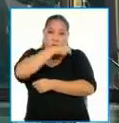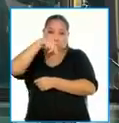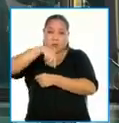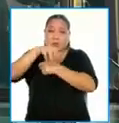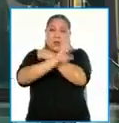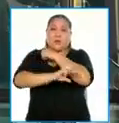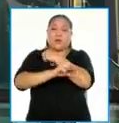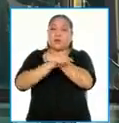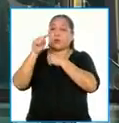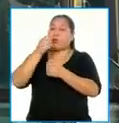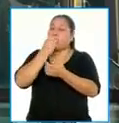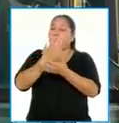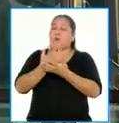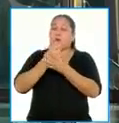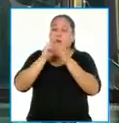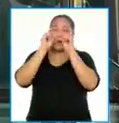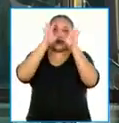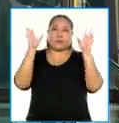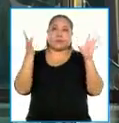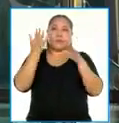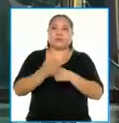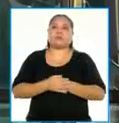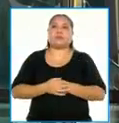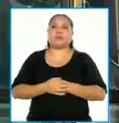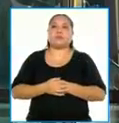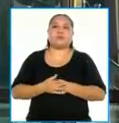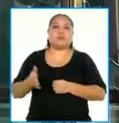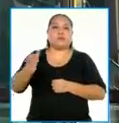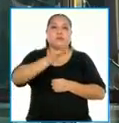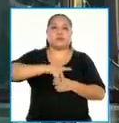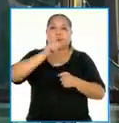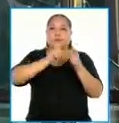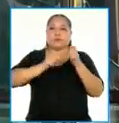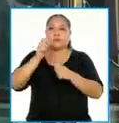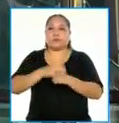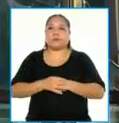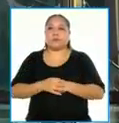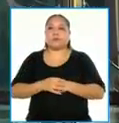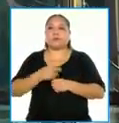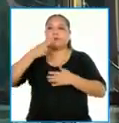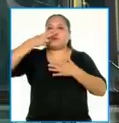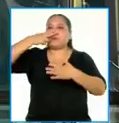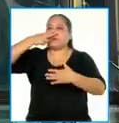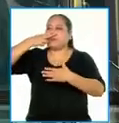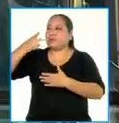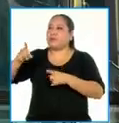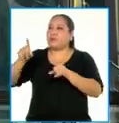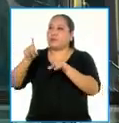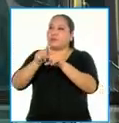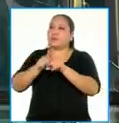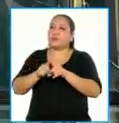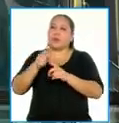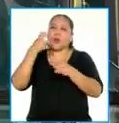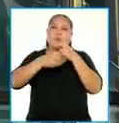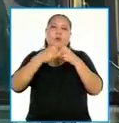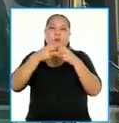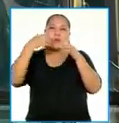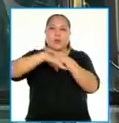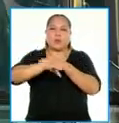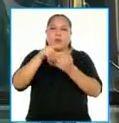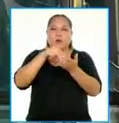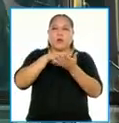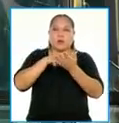Eso sería bueno aclararlo para la ciudadanía. Y respecto al oxígeno, ministro, también hay un problema dentro de la